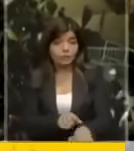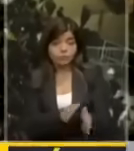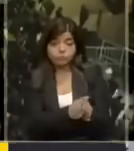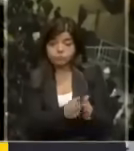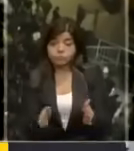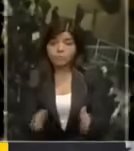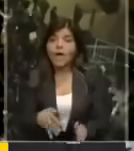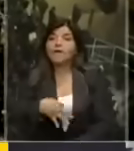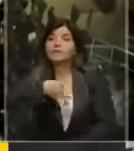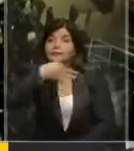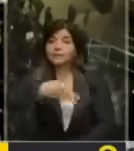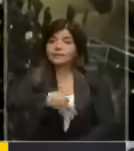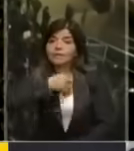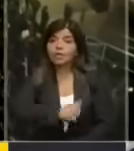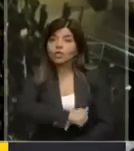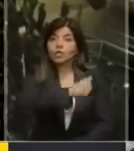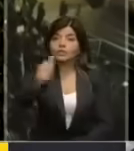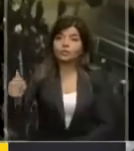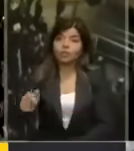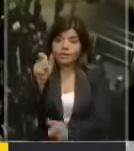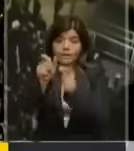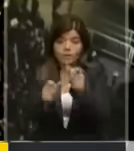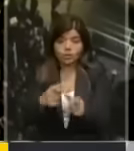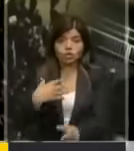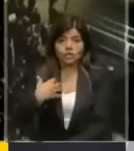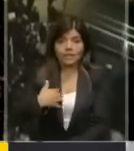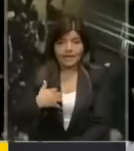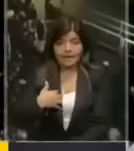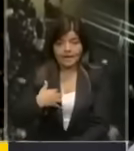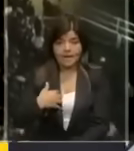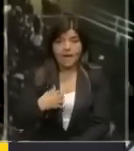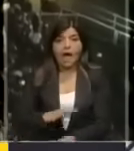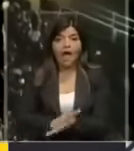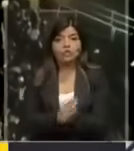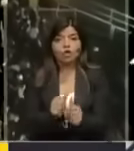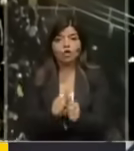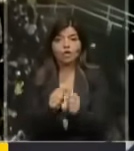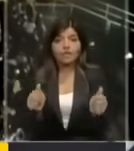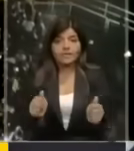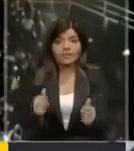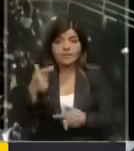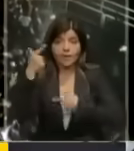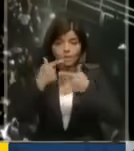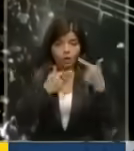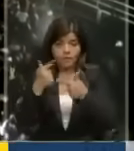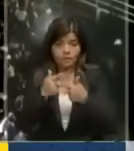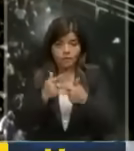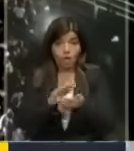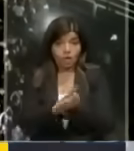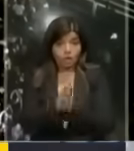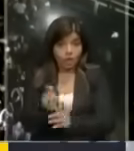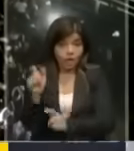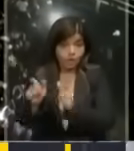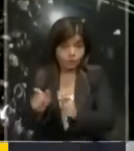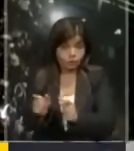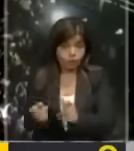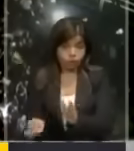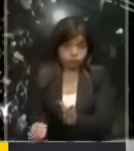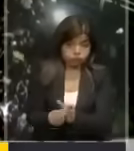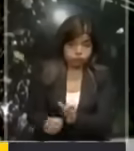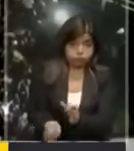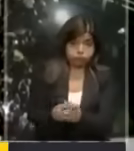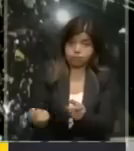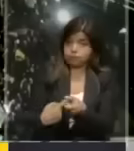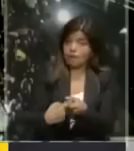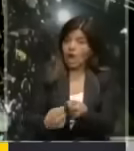quiero decirle a todos los argentinos y a todos los dirigentes políticos que todos aquellos que quieran sumarse a la nueva